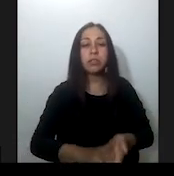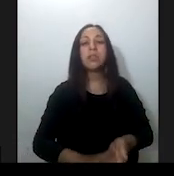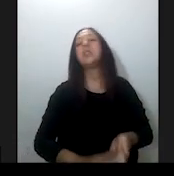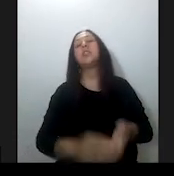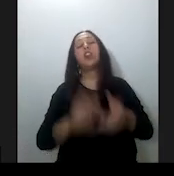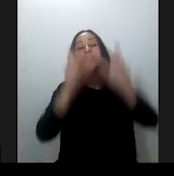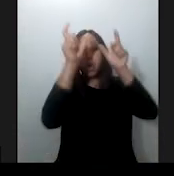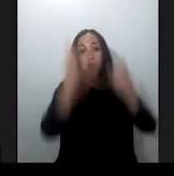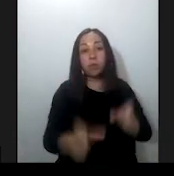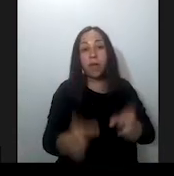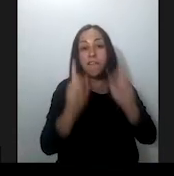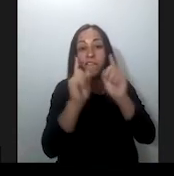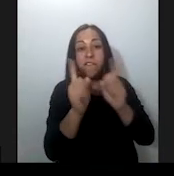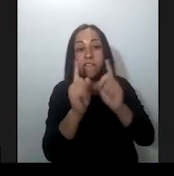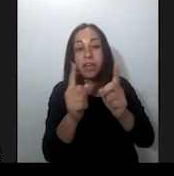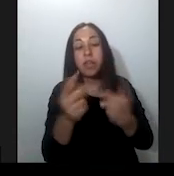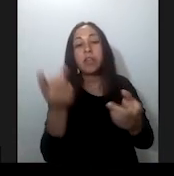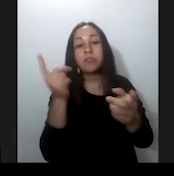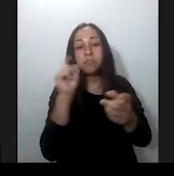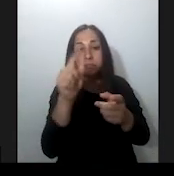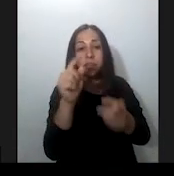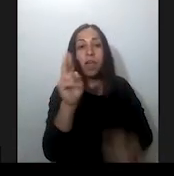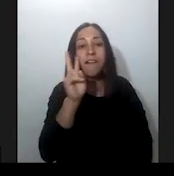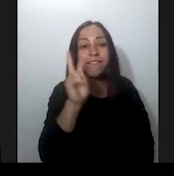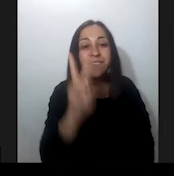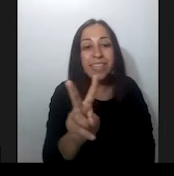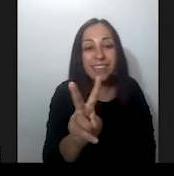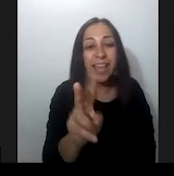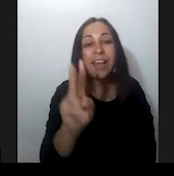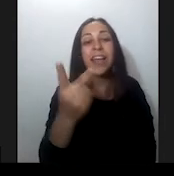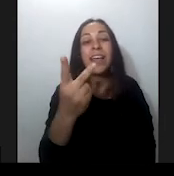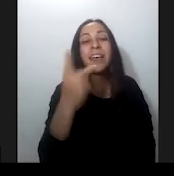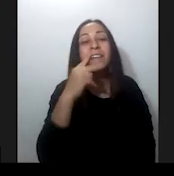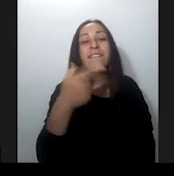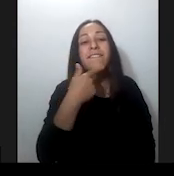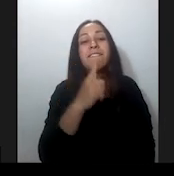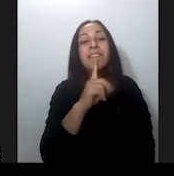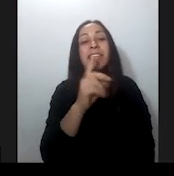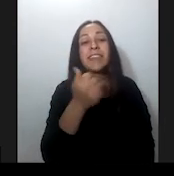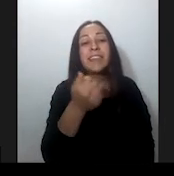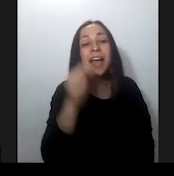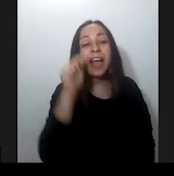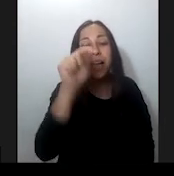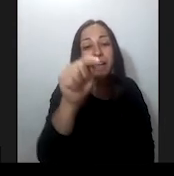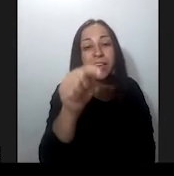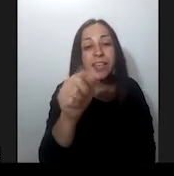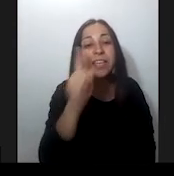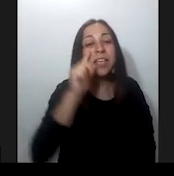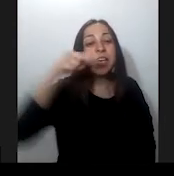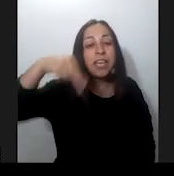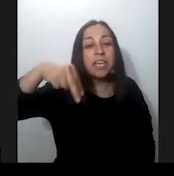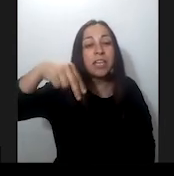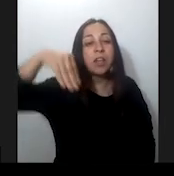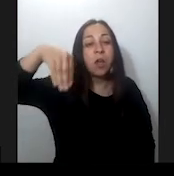vez. Entonces selecciono las columnas que están fijas y voy a ir a vista. Bien, dentro de la sección